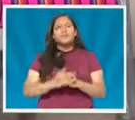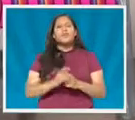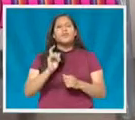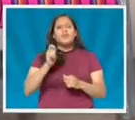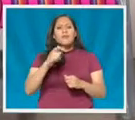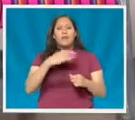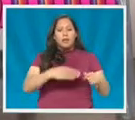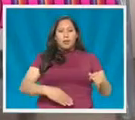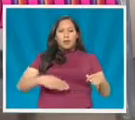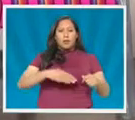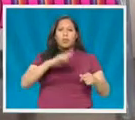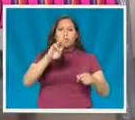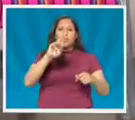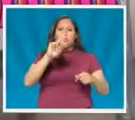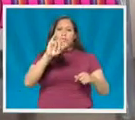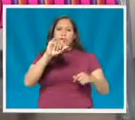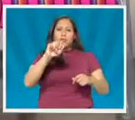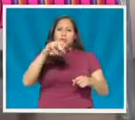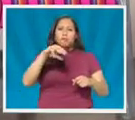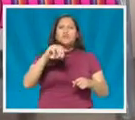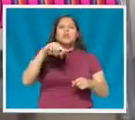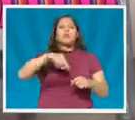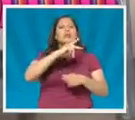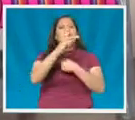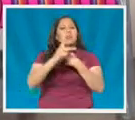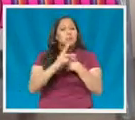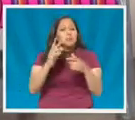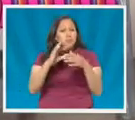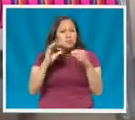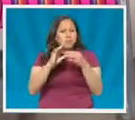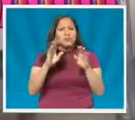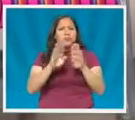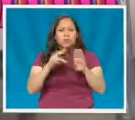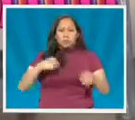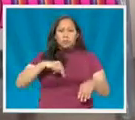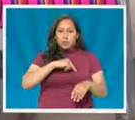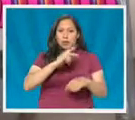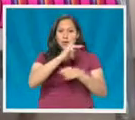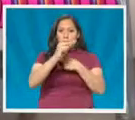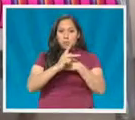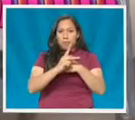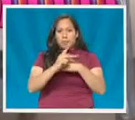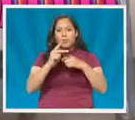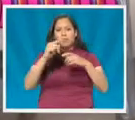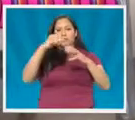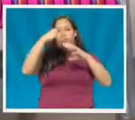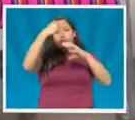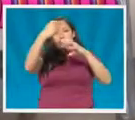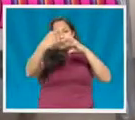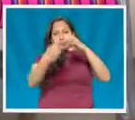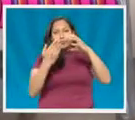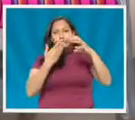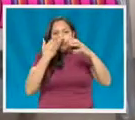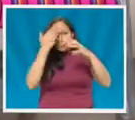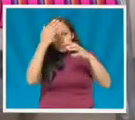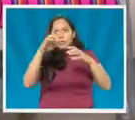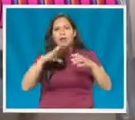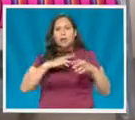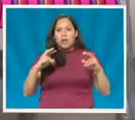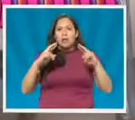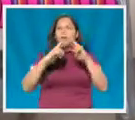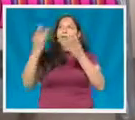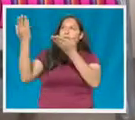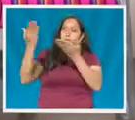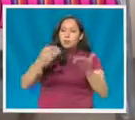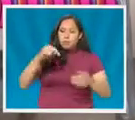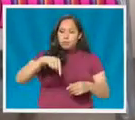cuéntanos del budismo en nuestro país, porque a pesar de que somos un país occidental, existe esta religión en nuestro país